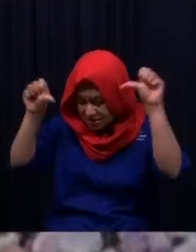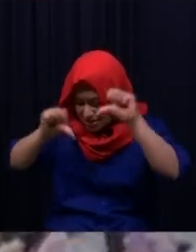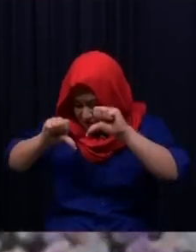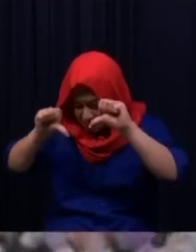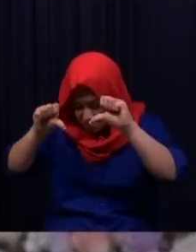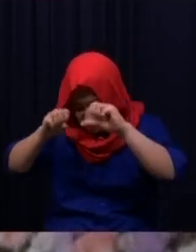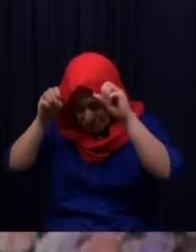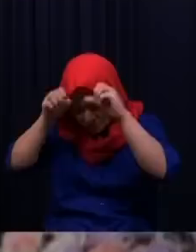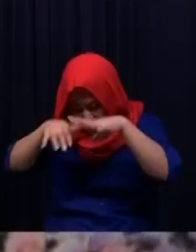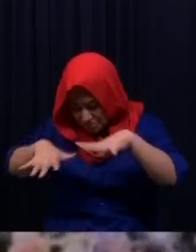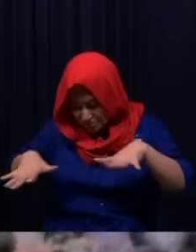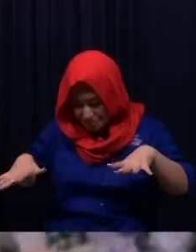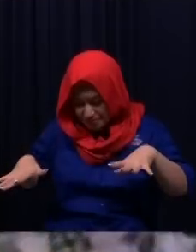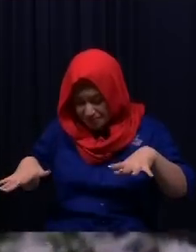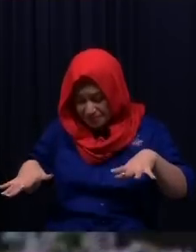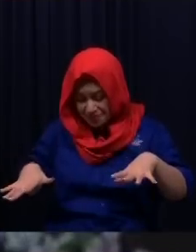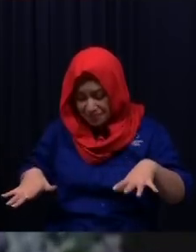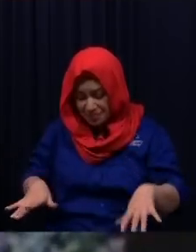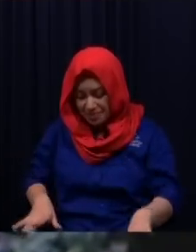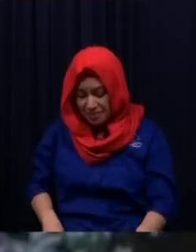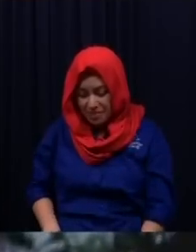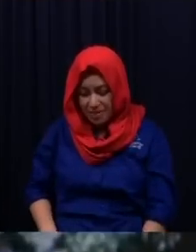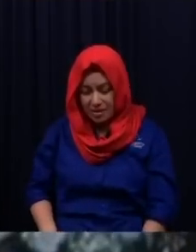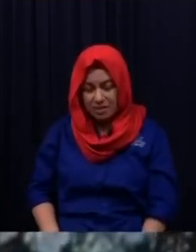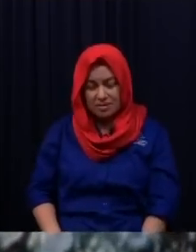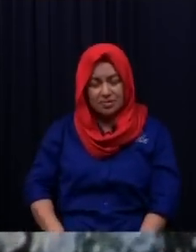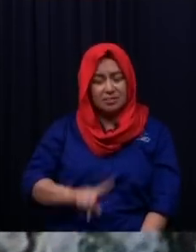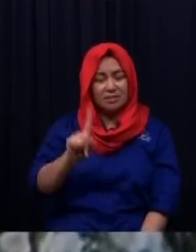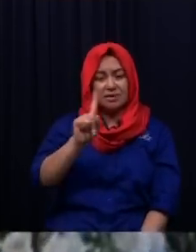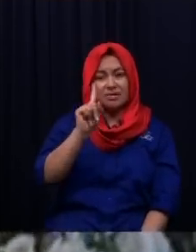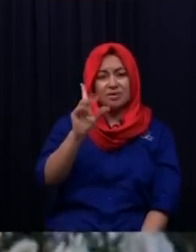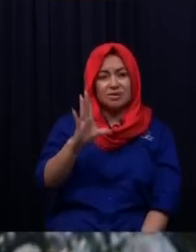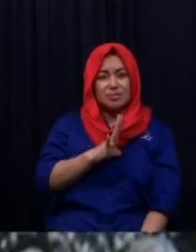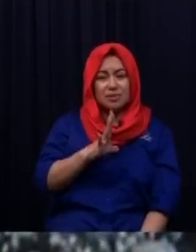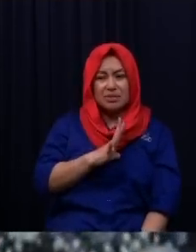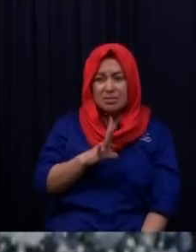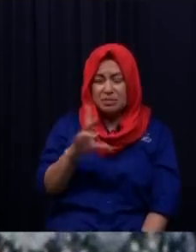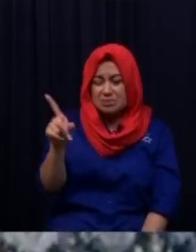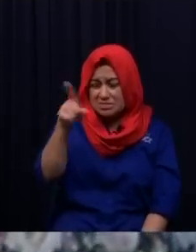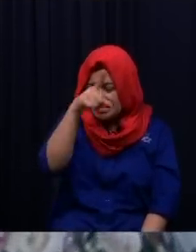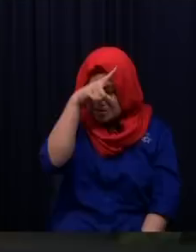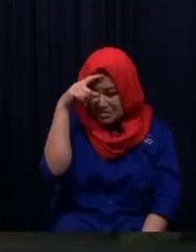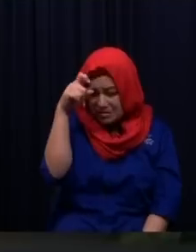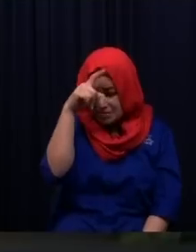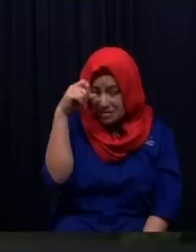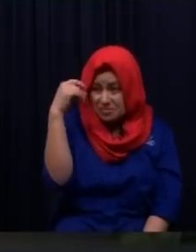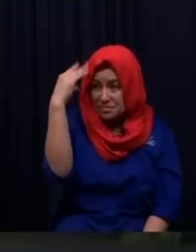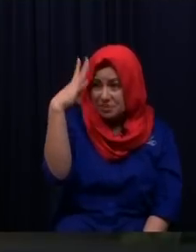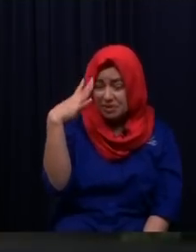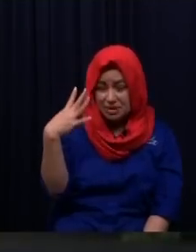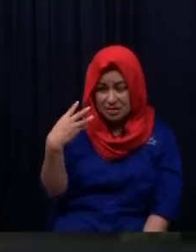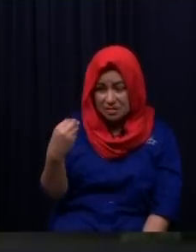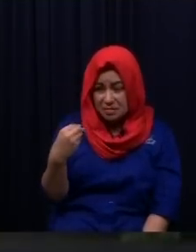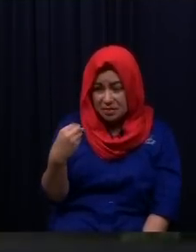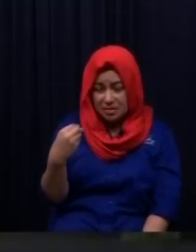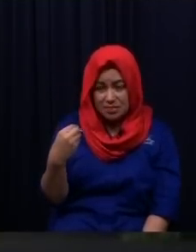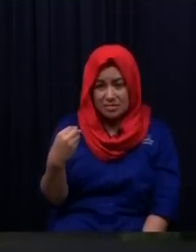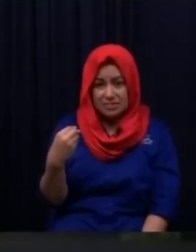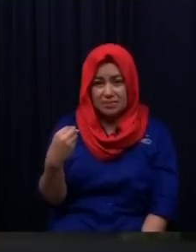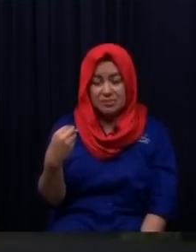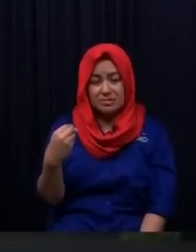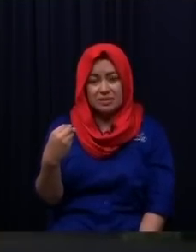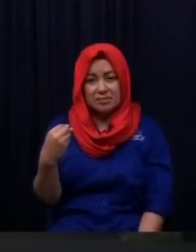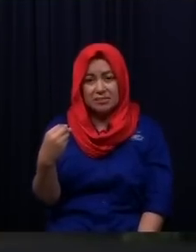No podemos ser productivos en lo espiritual, ni en lo almático, y mucho menos en lo material. Pero